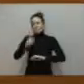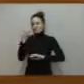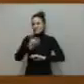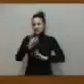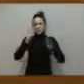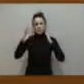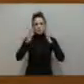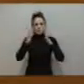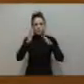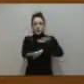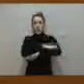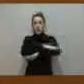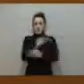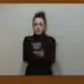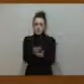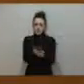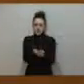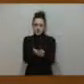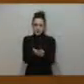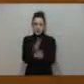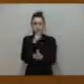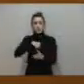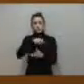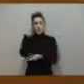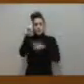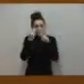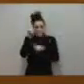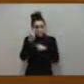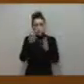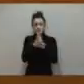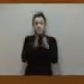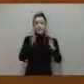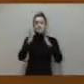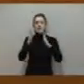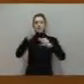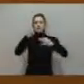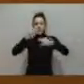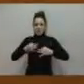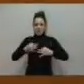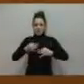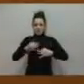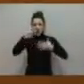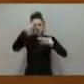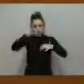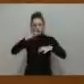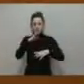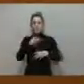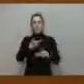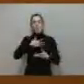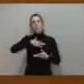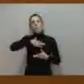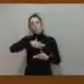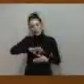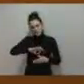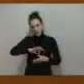propone el Gobierno. Consideramos que tienen que tener unos periodos creíbles para que puedan realmente